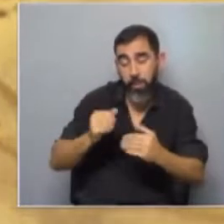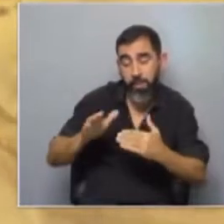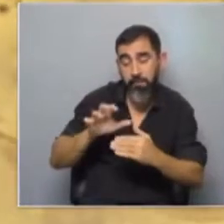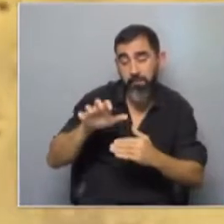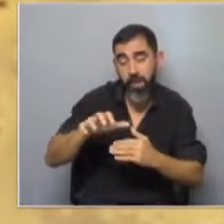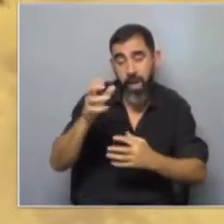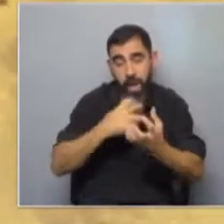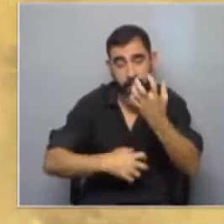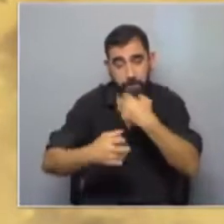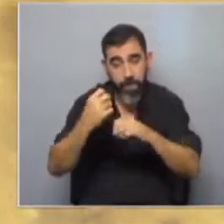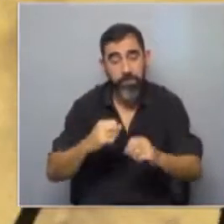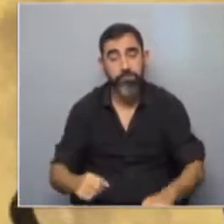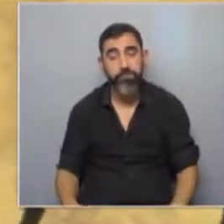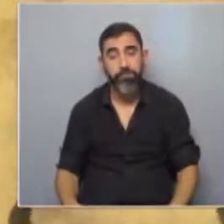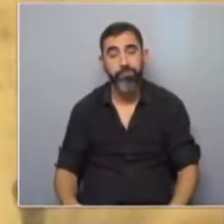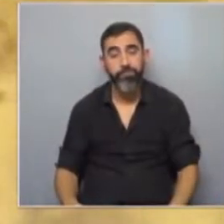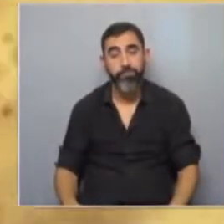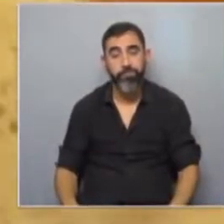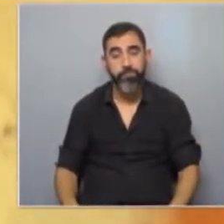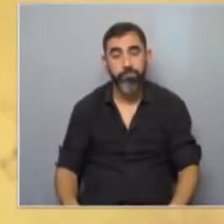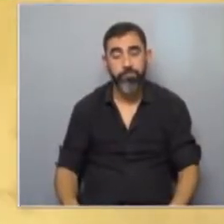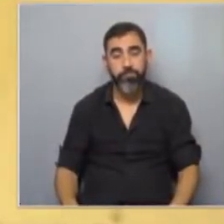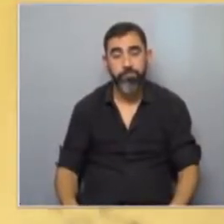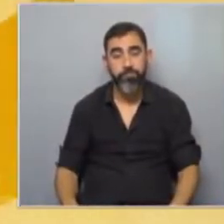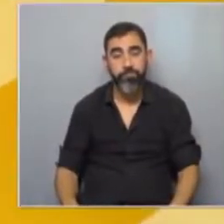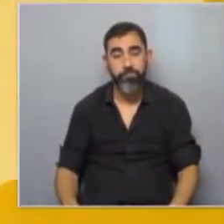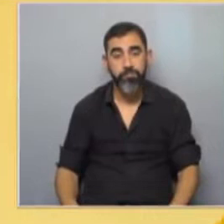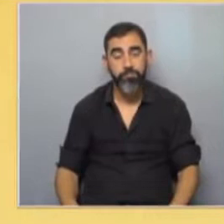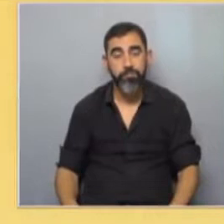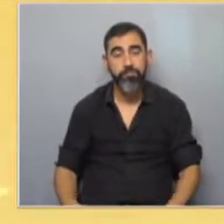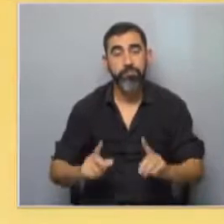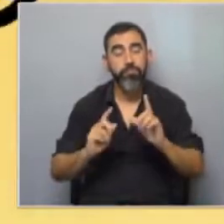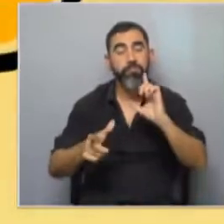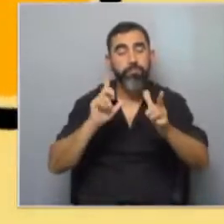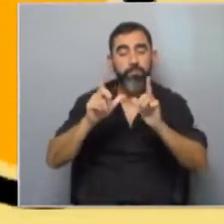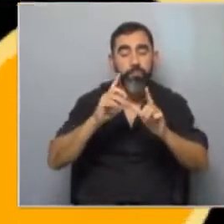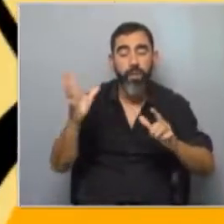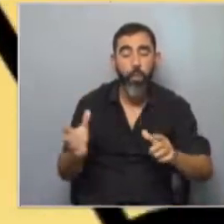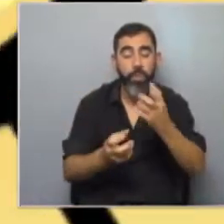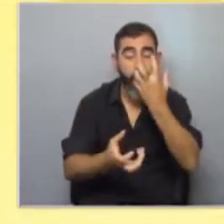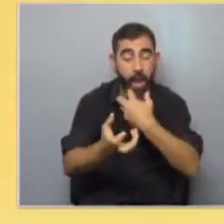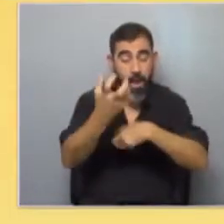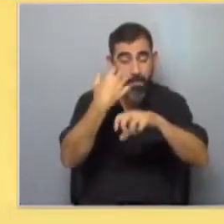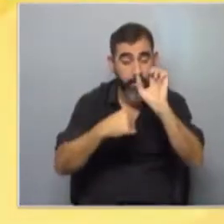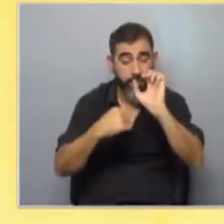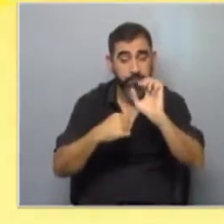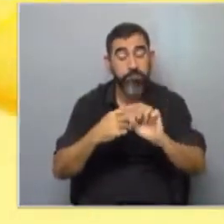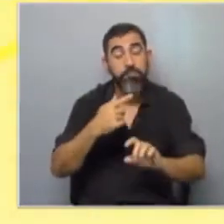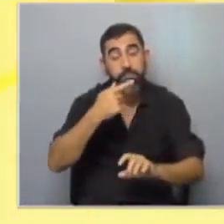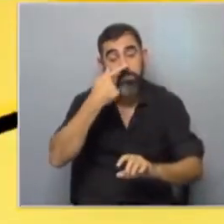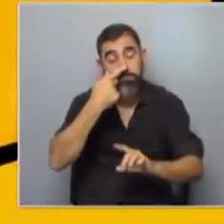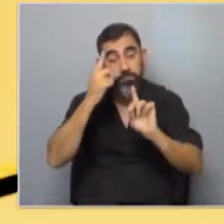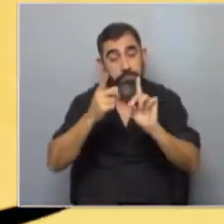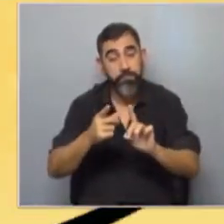Isla Patrulla, 2x3 aparecen en los fondos de alguna casa en el interior. Y eso, bueno, puede ser porque